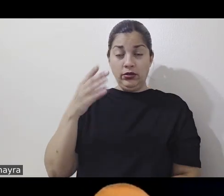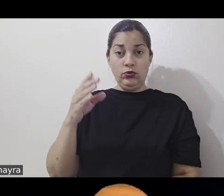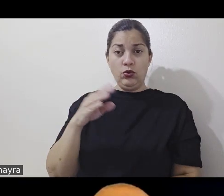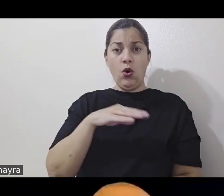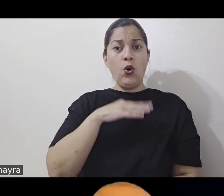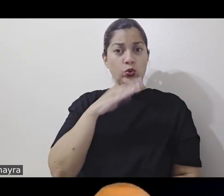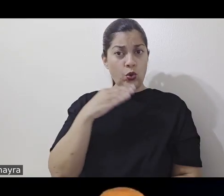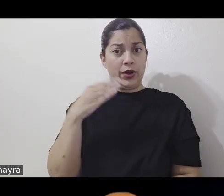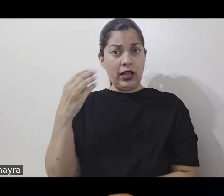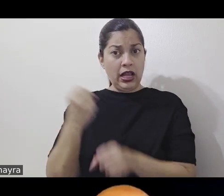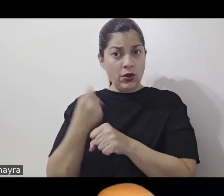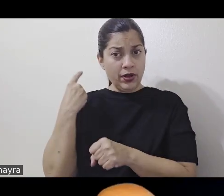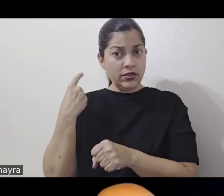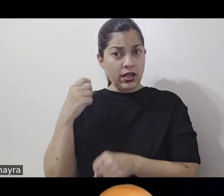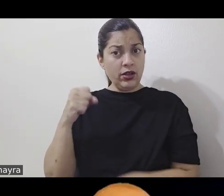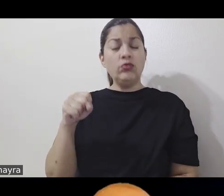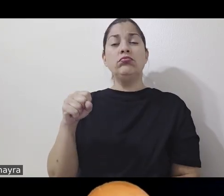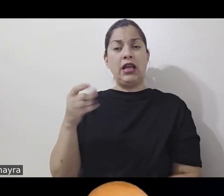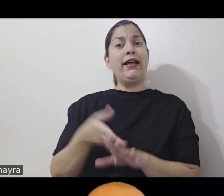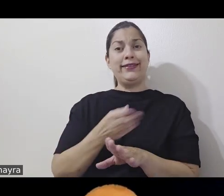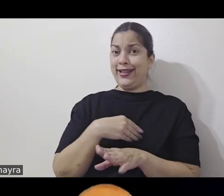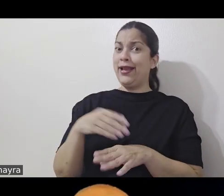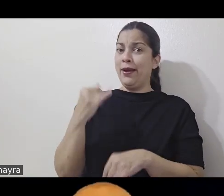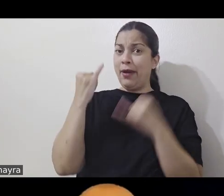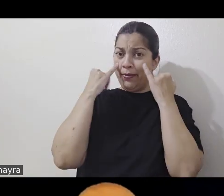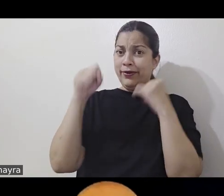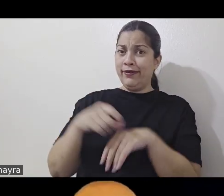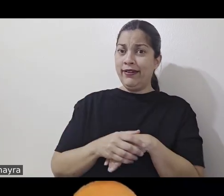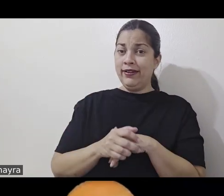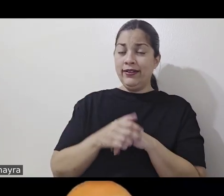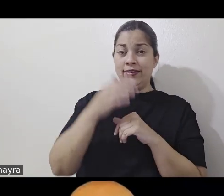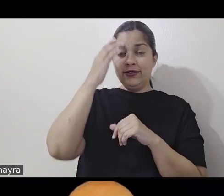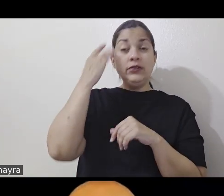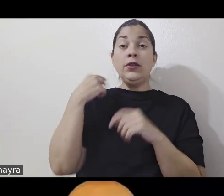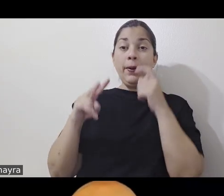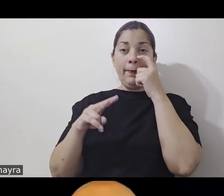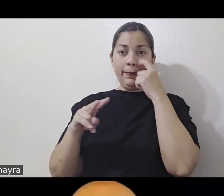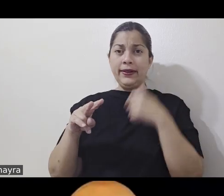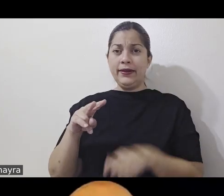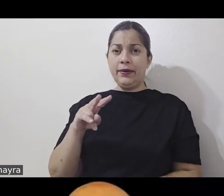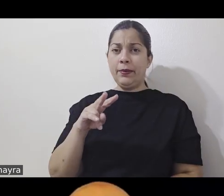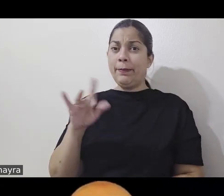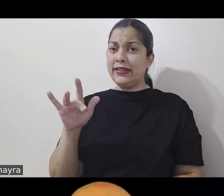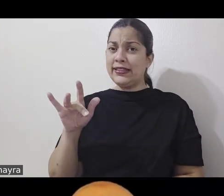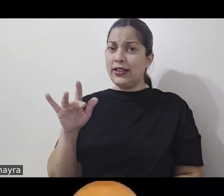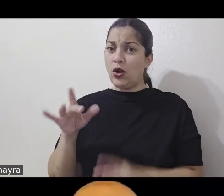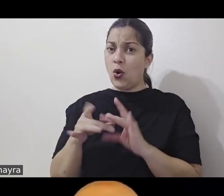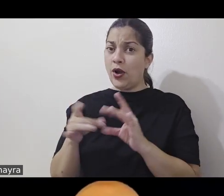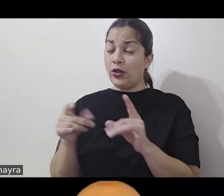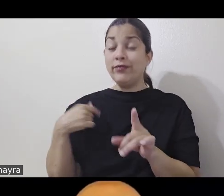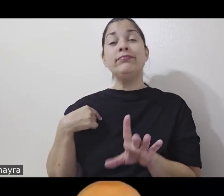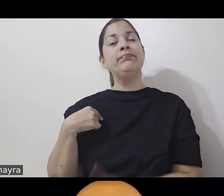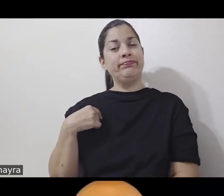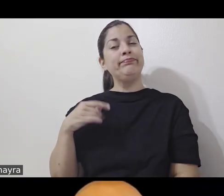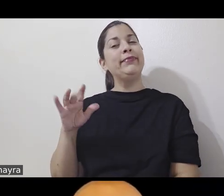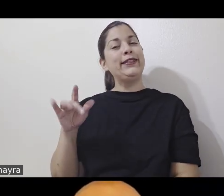año pasado. Mira para allá, pues entonces, mira, como son 25 cuentos, yo ya tengo 25